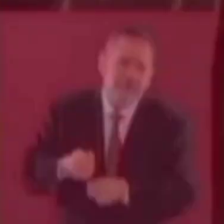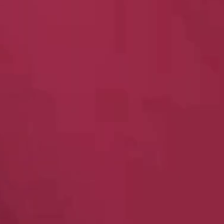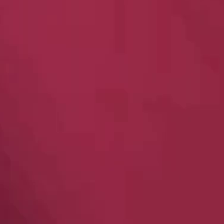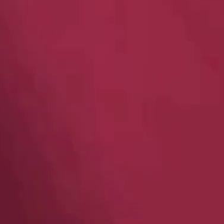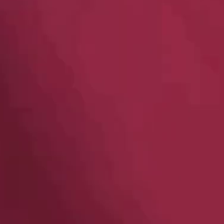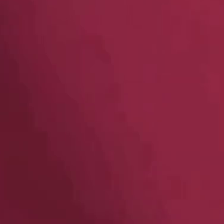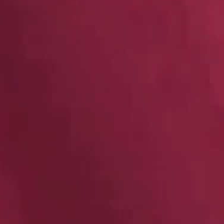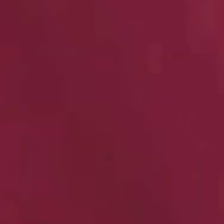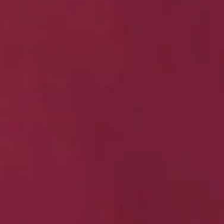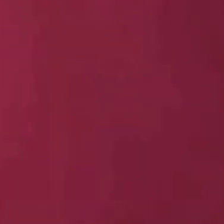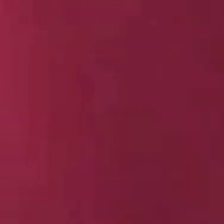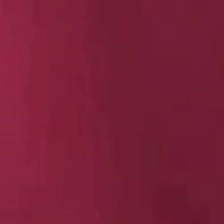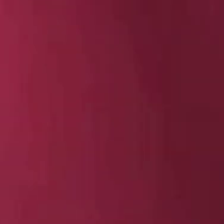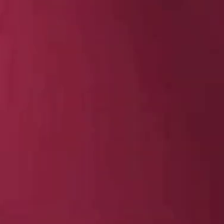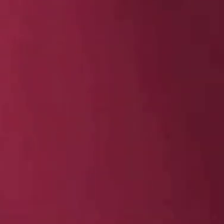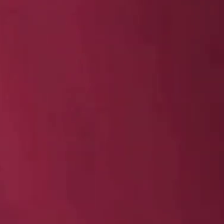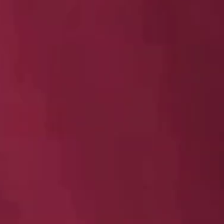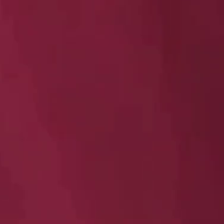los pobres quinto informe gobierno de